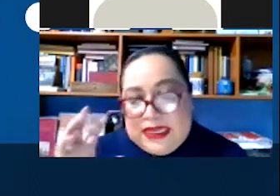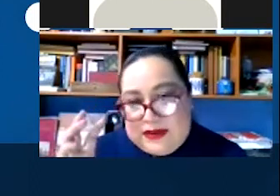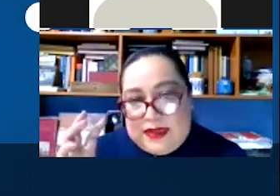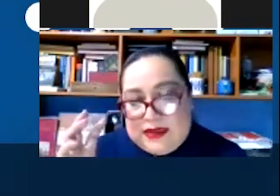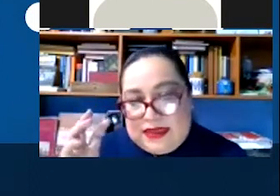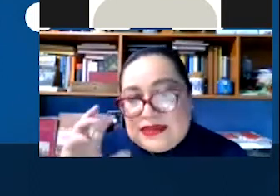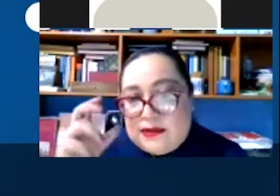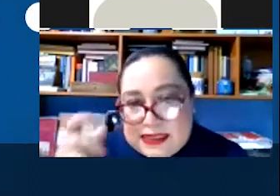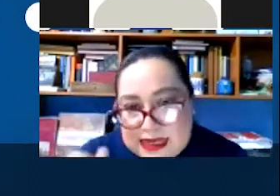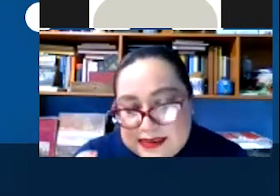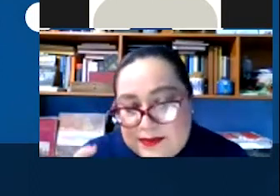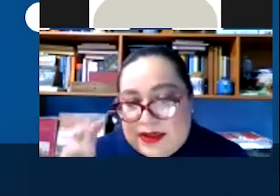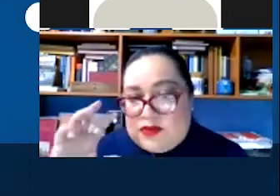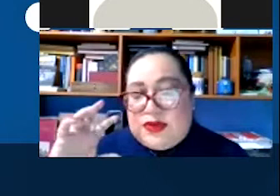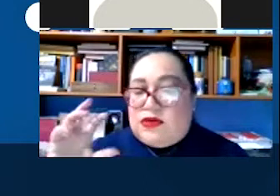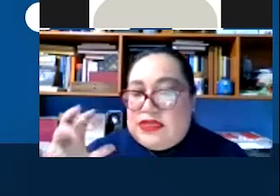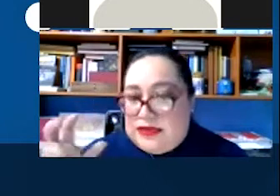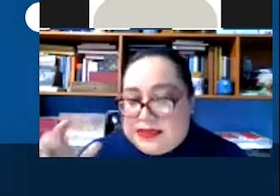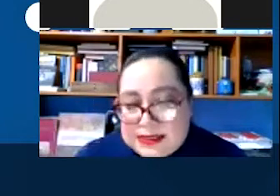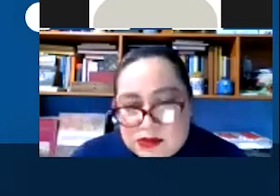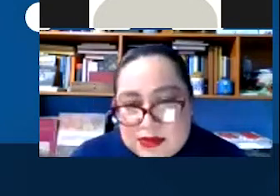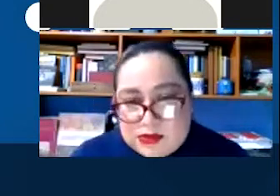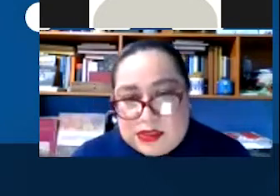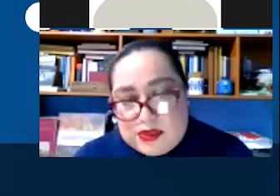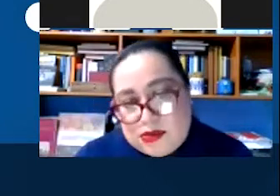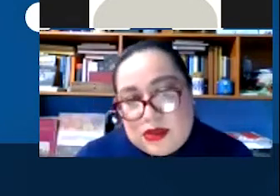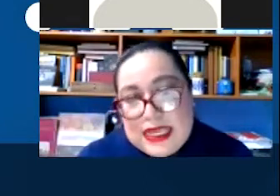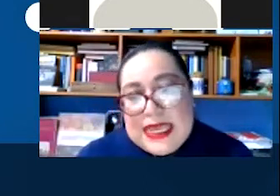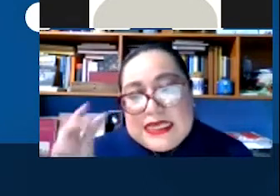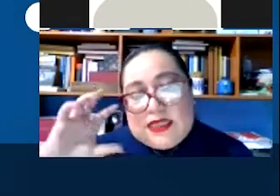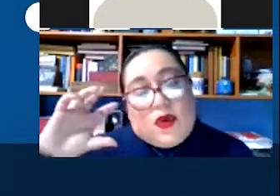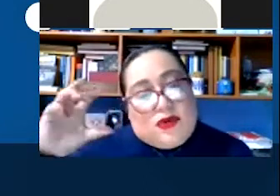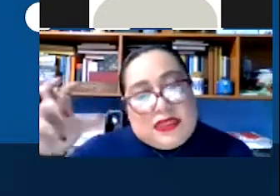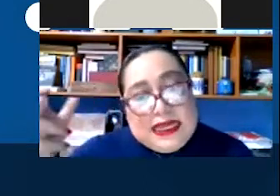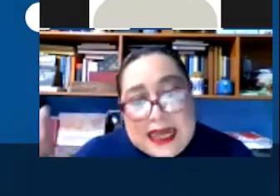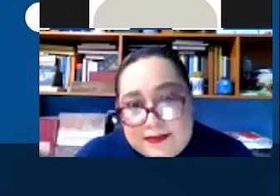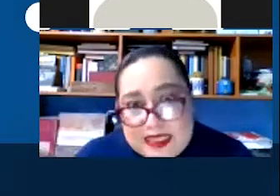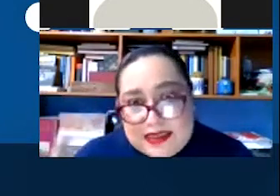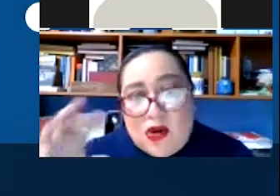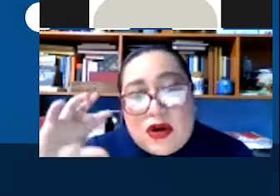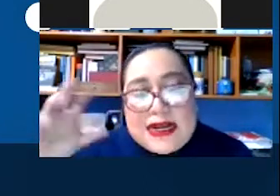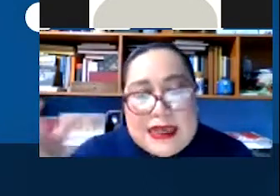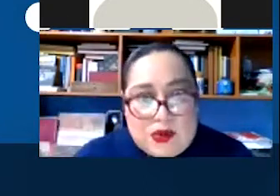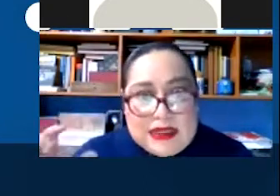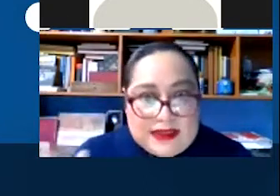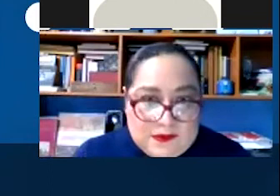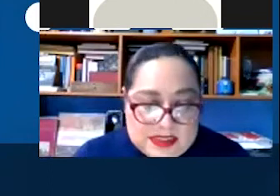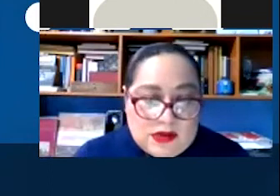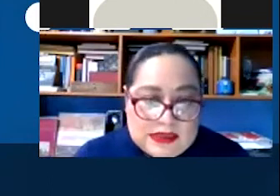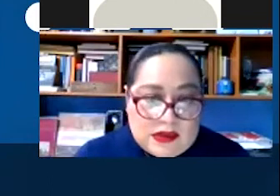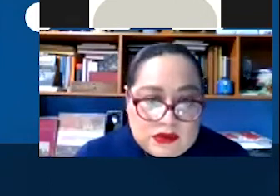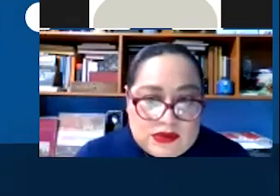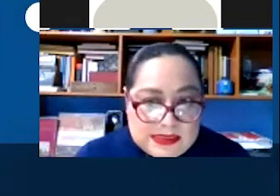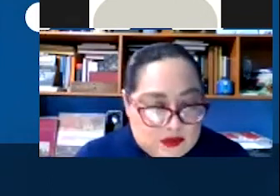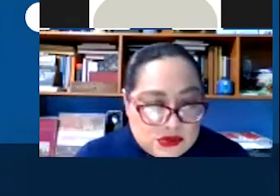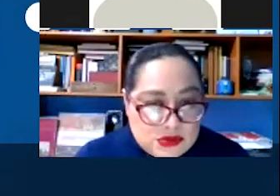que sensibilizarse para después concientizarse sobre su situación, y es cuando se cambia, se logra el cambio, la transformación